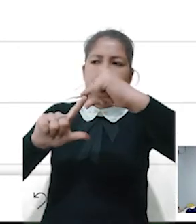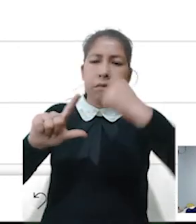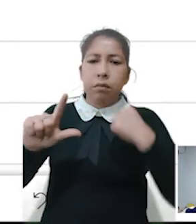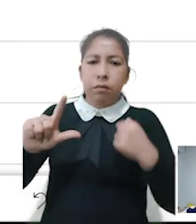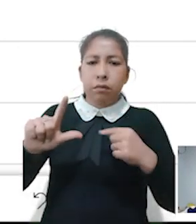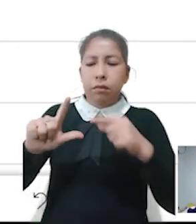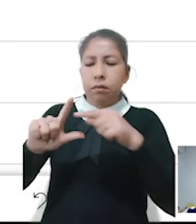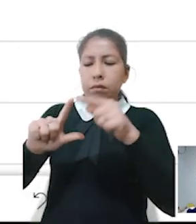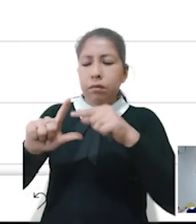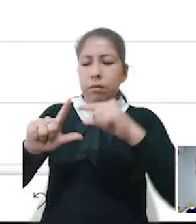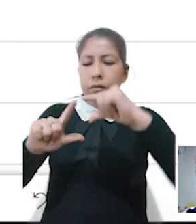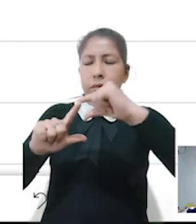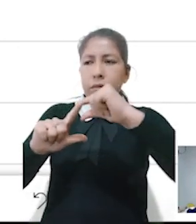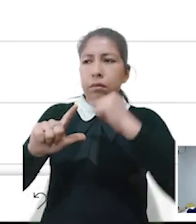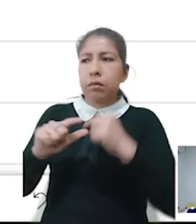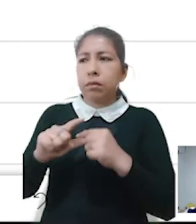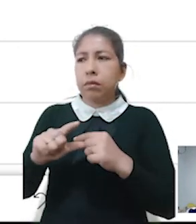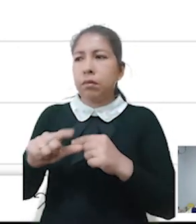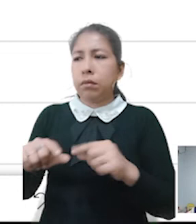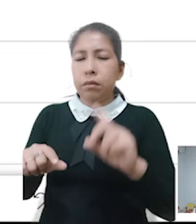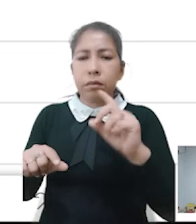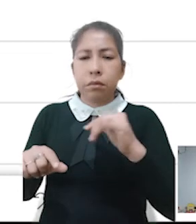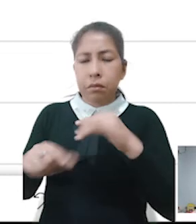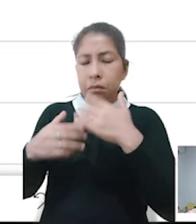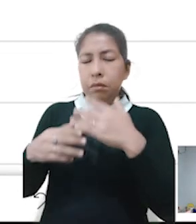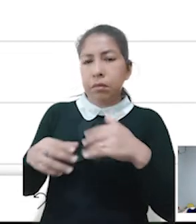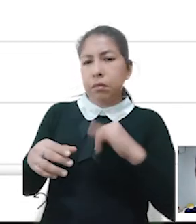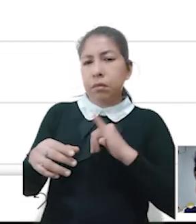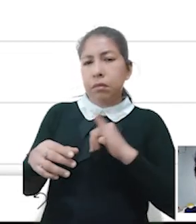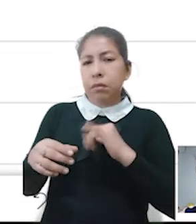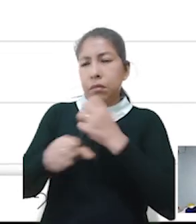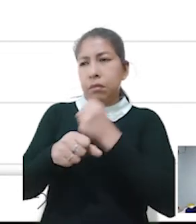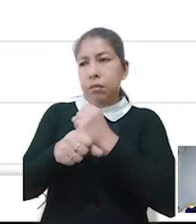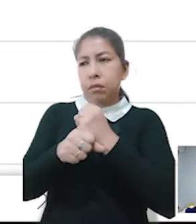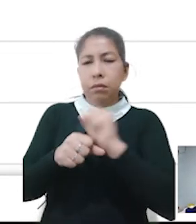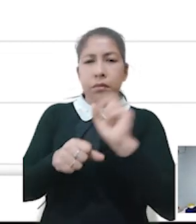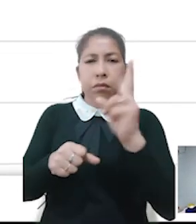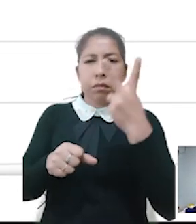grados y obtengo el valor. Yo voy a trabajar solo en grados, con 2 decimales sería